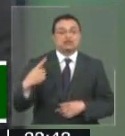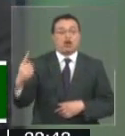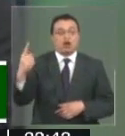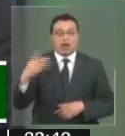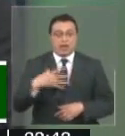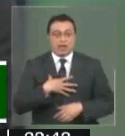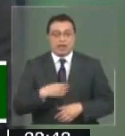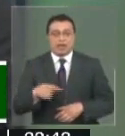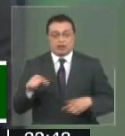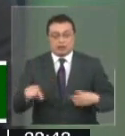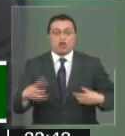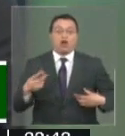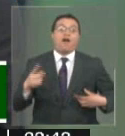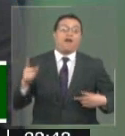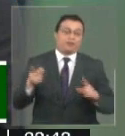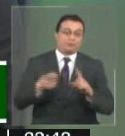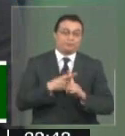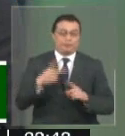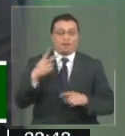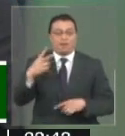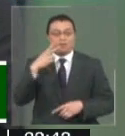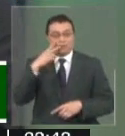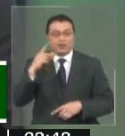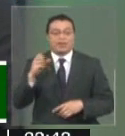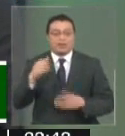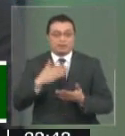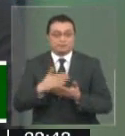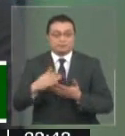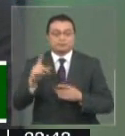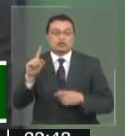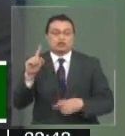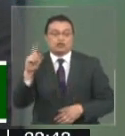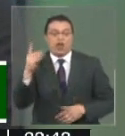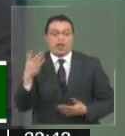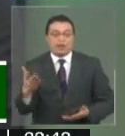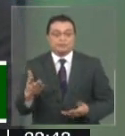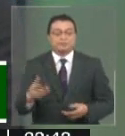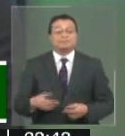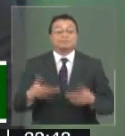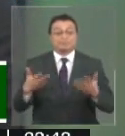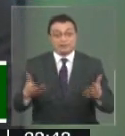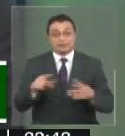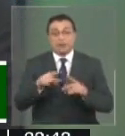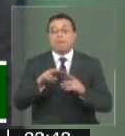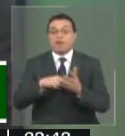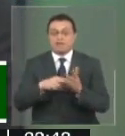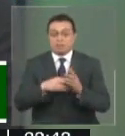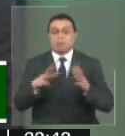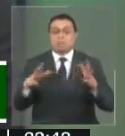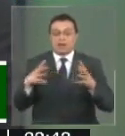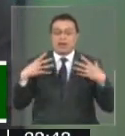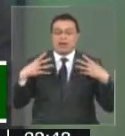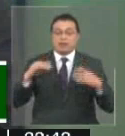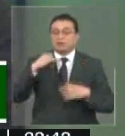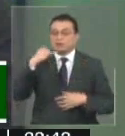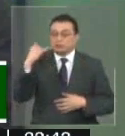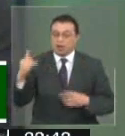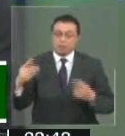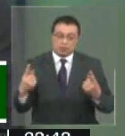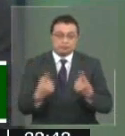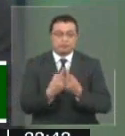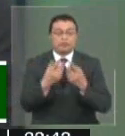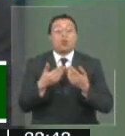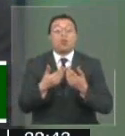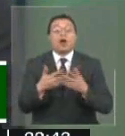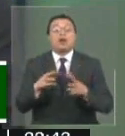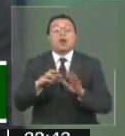soltar, a afrontar la vida en una manera solitaria. Y eso es el problema más grande que siempre encontramos. Y cualquier